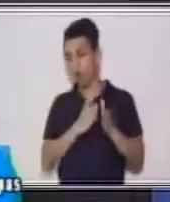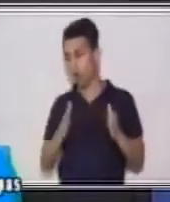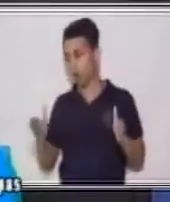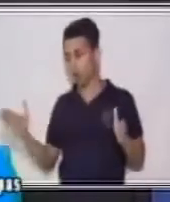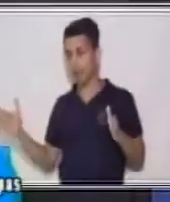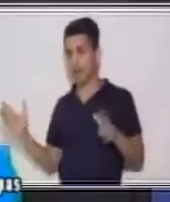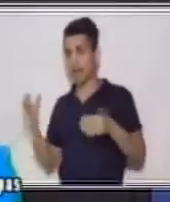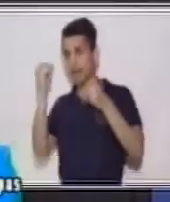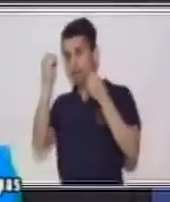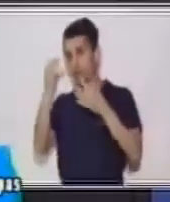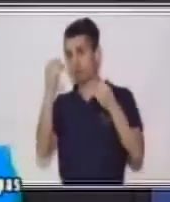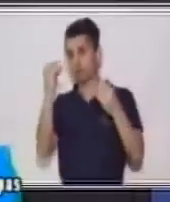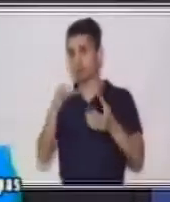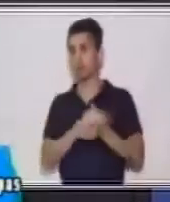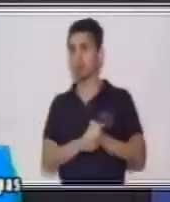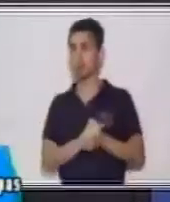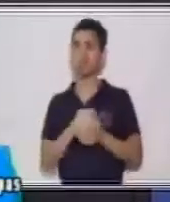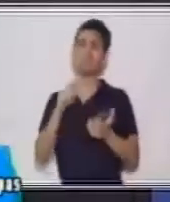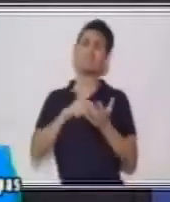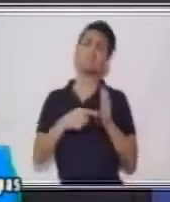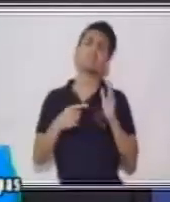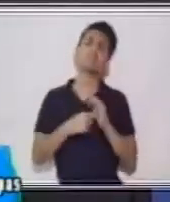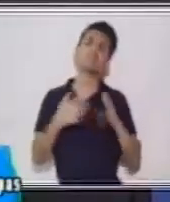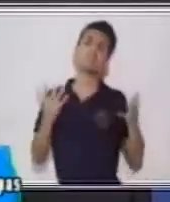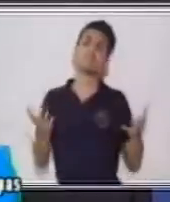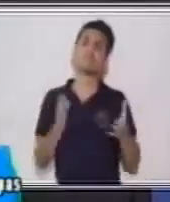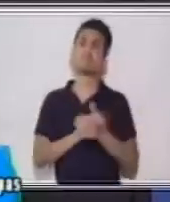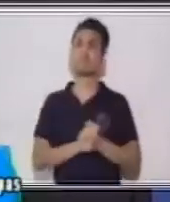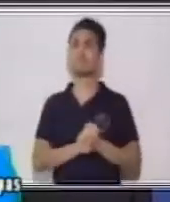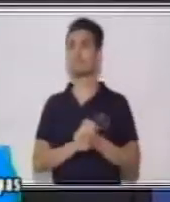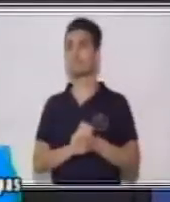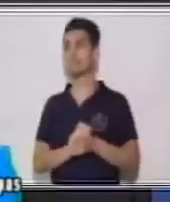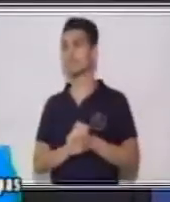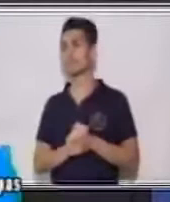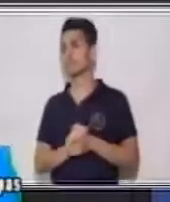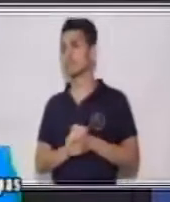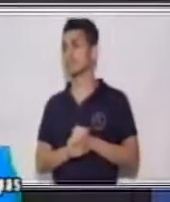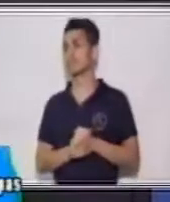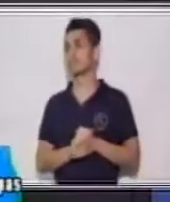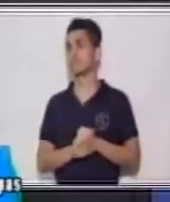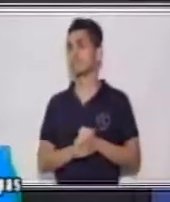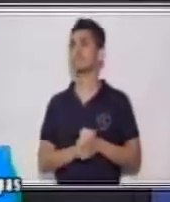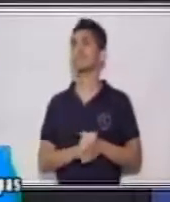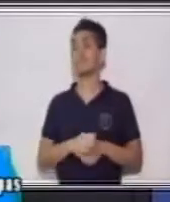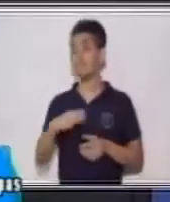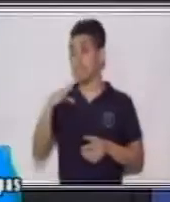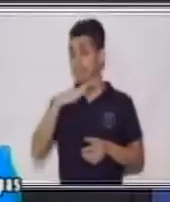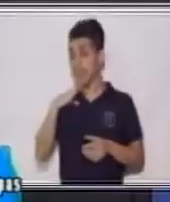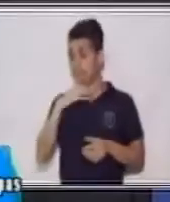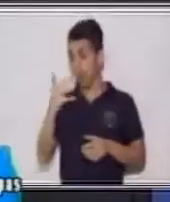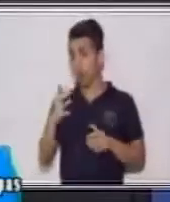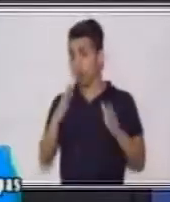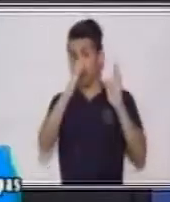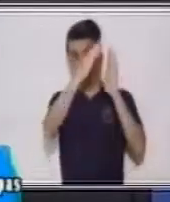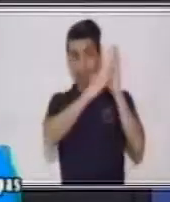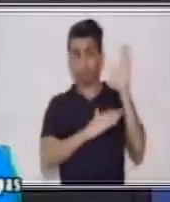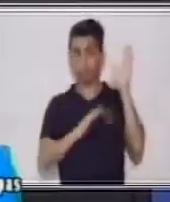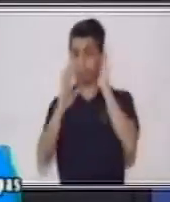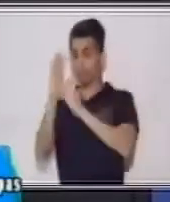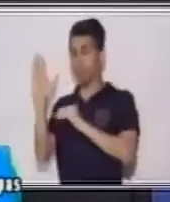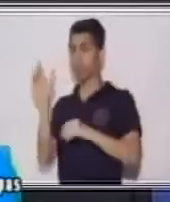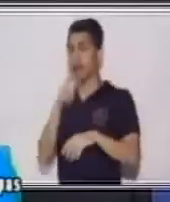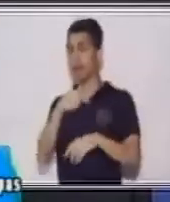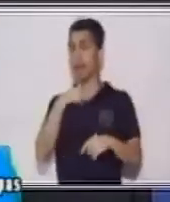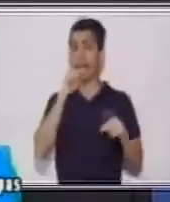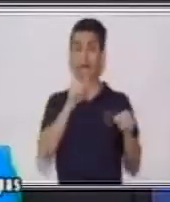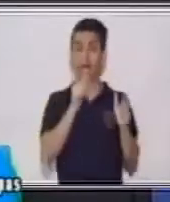información. ¿Qué significa esto? Bueno, significa que tener una tabla significa que yo voy a